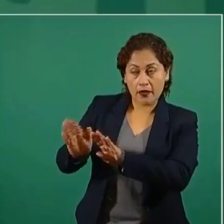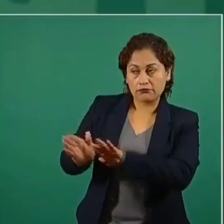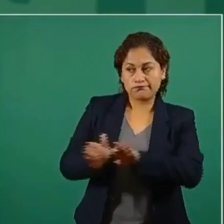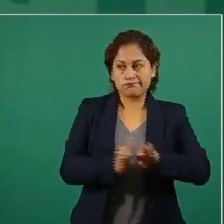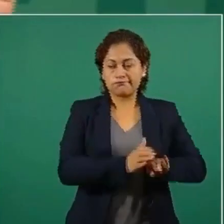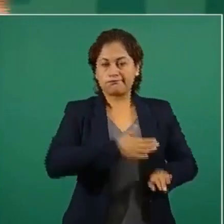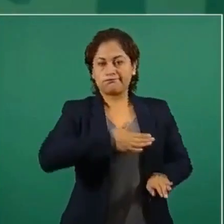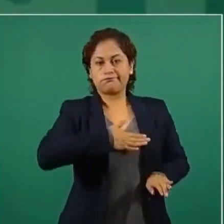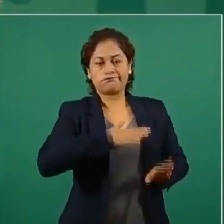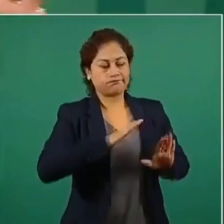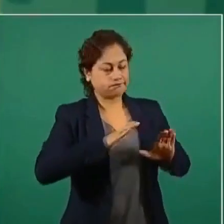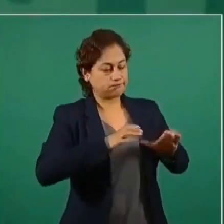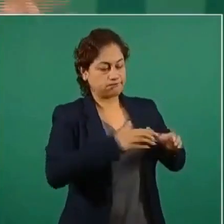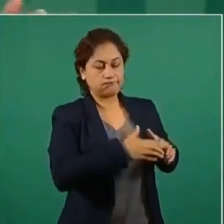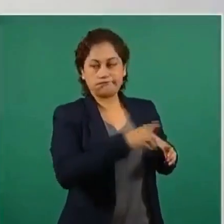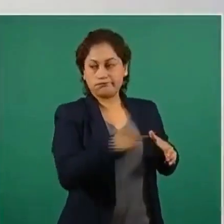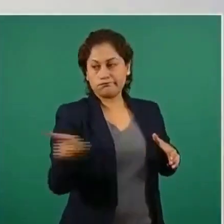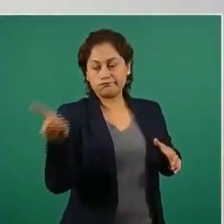que nadie